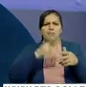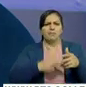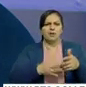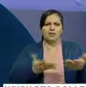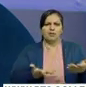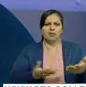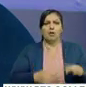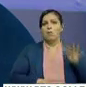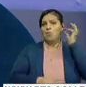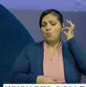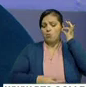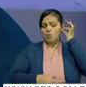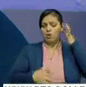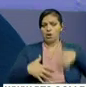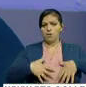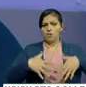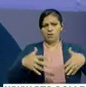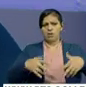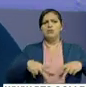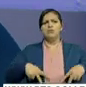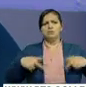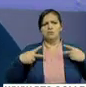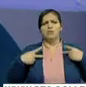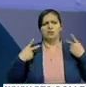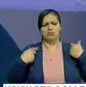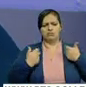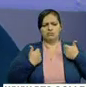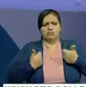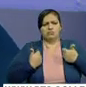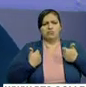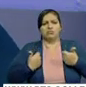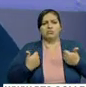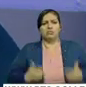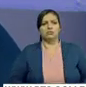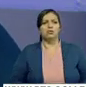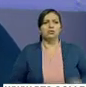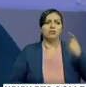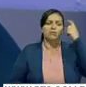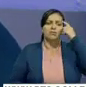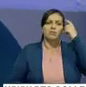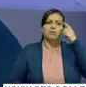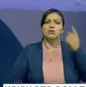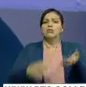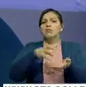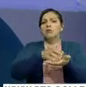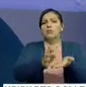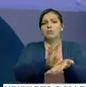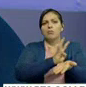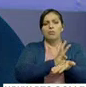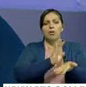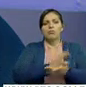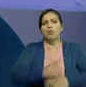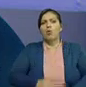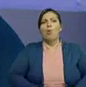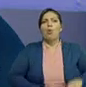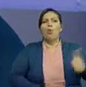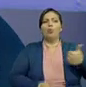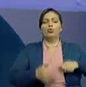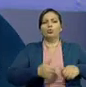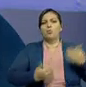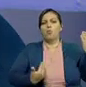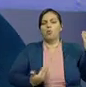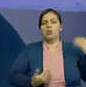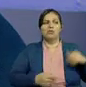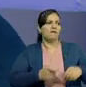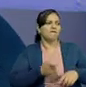pues partidistas. Y la invitación es que sea un voto libre, justamente libre de toda presión política, económica, de